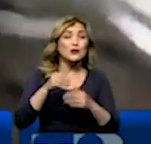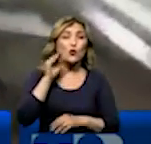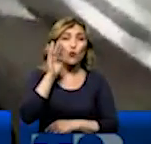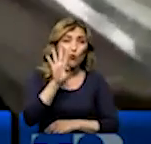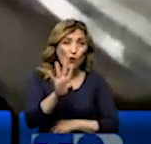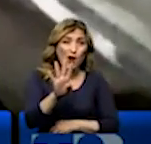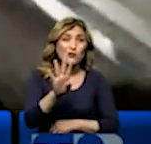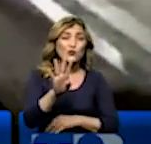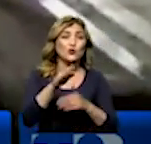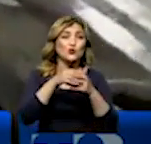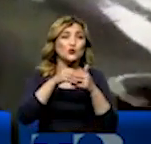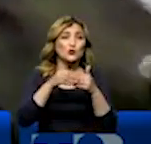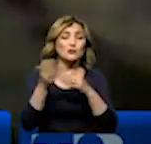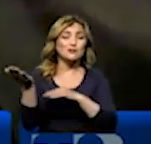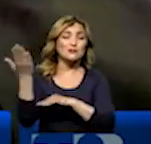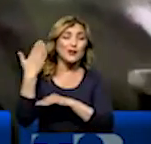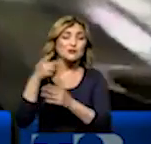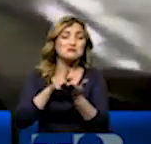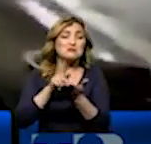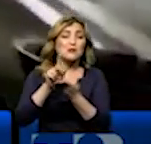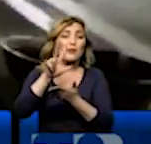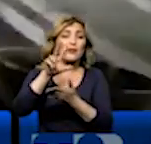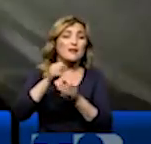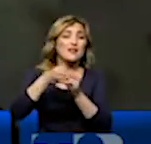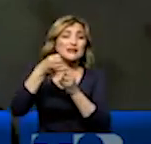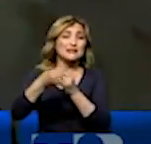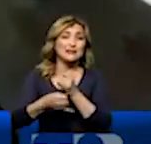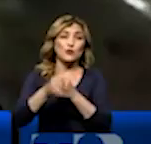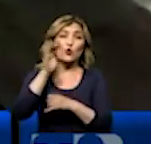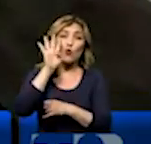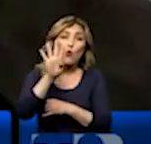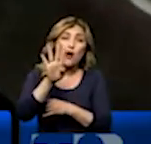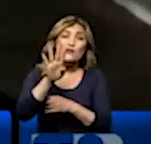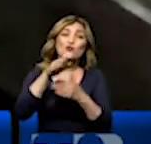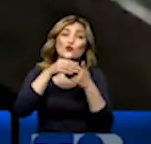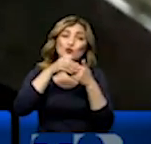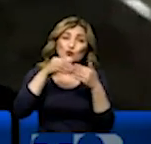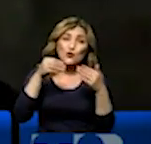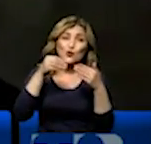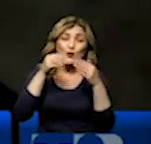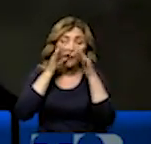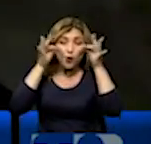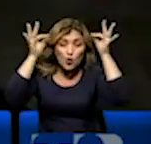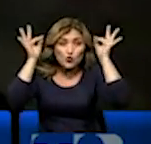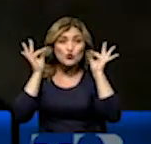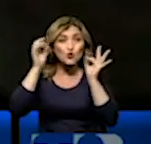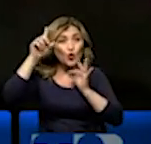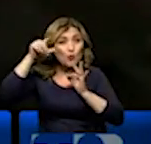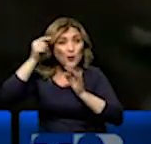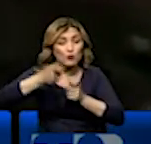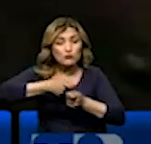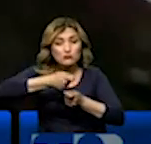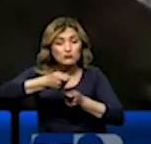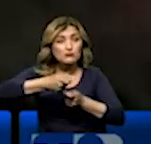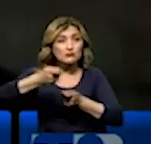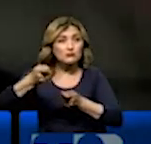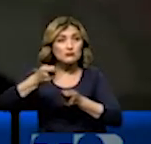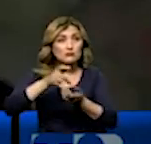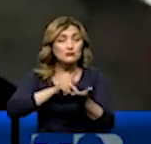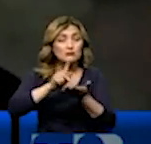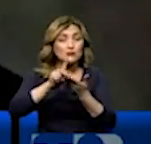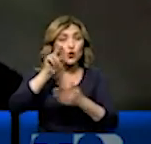$4, cuando en realidad costaba solamente 30 centavos. Y ahora las máscaras del gobierno, que el gobierno provee, cuestan cada